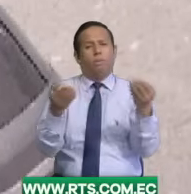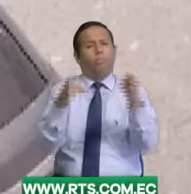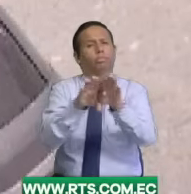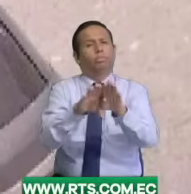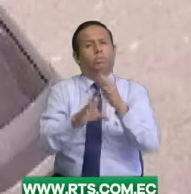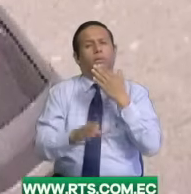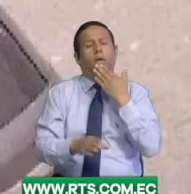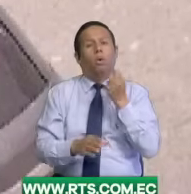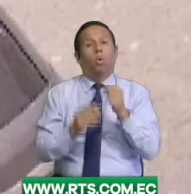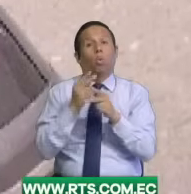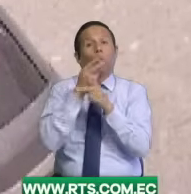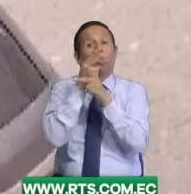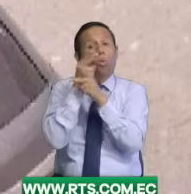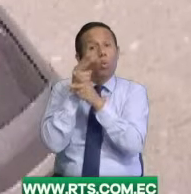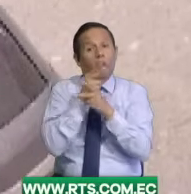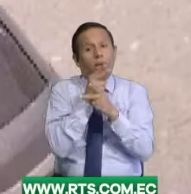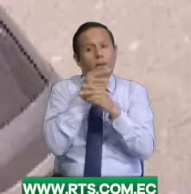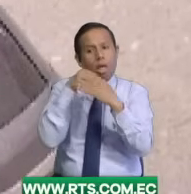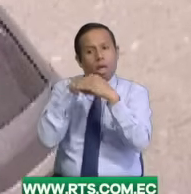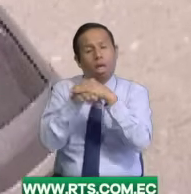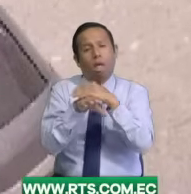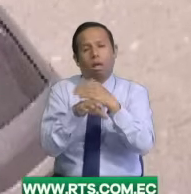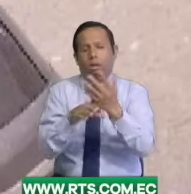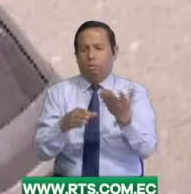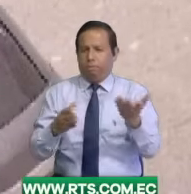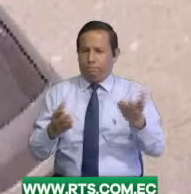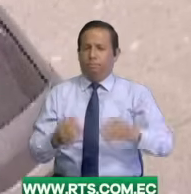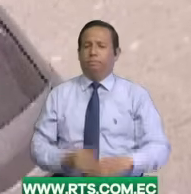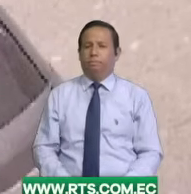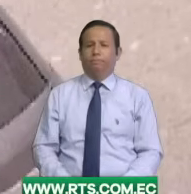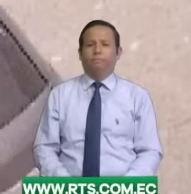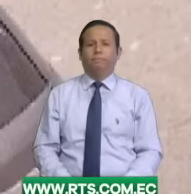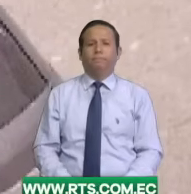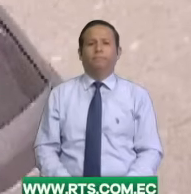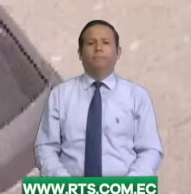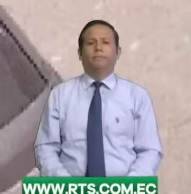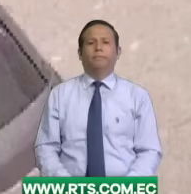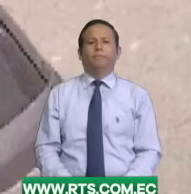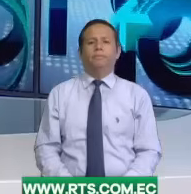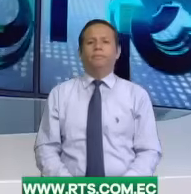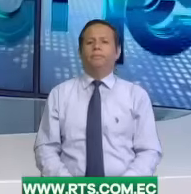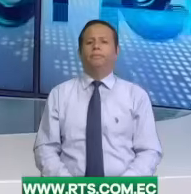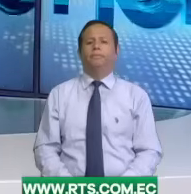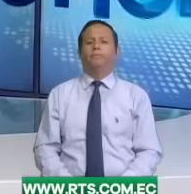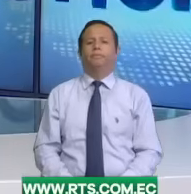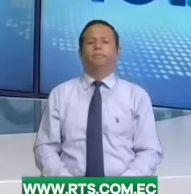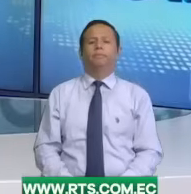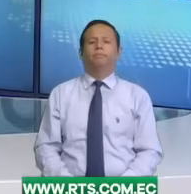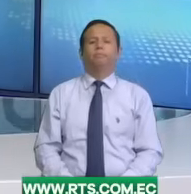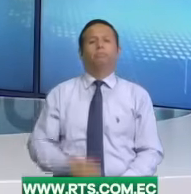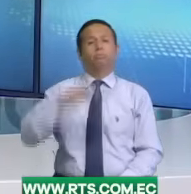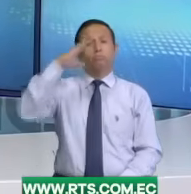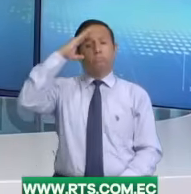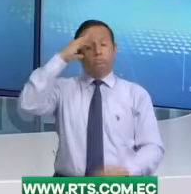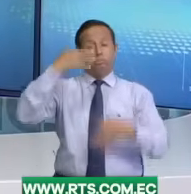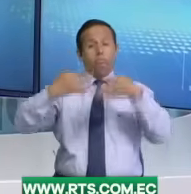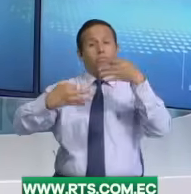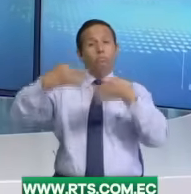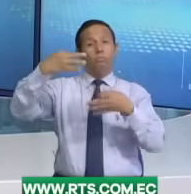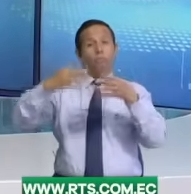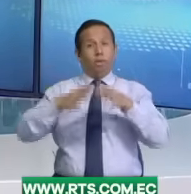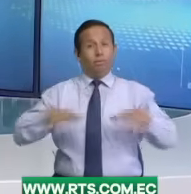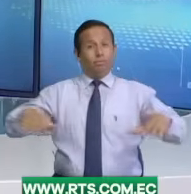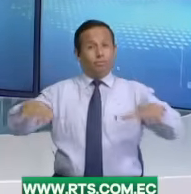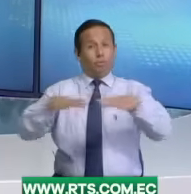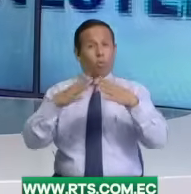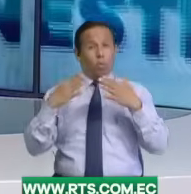y tomar mayor precaución al ingresar. Informó Roselena Vascones. La Policía Judicial de la Zona